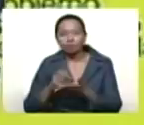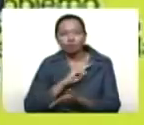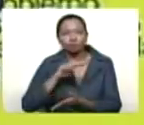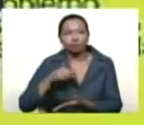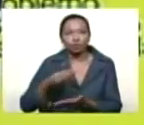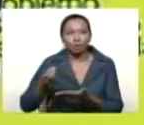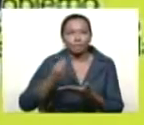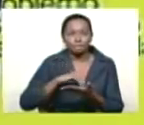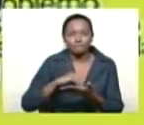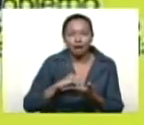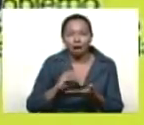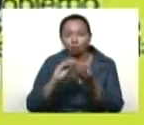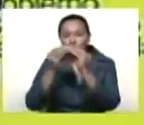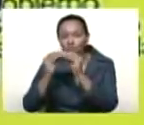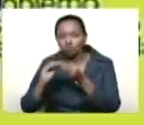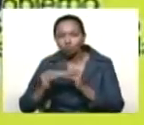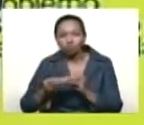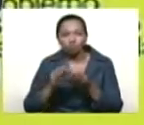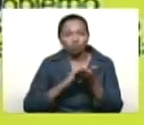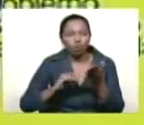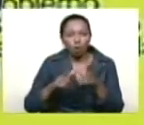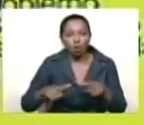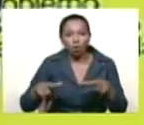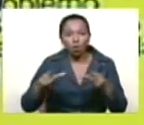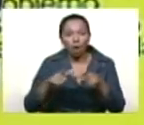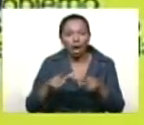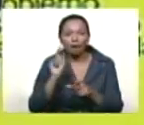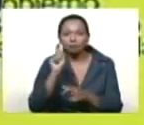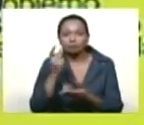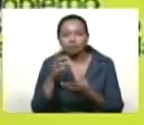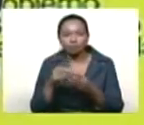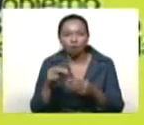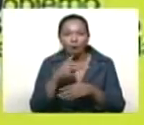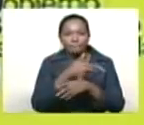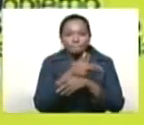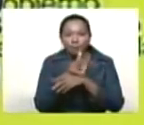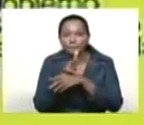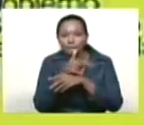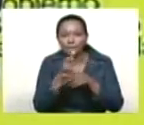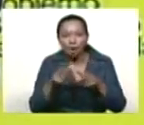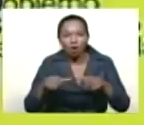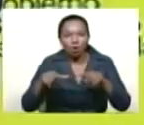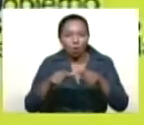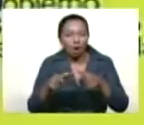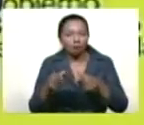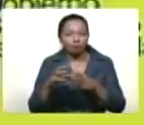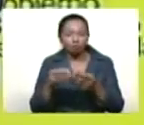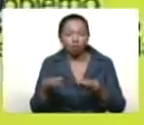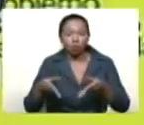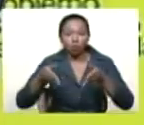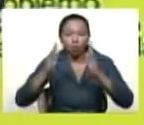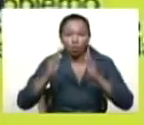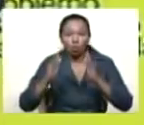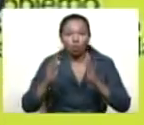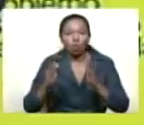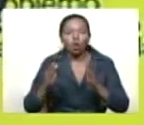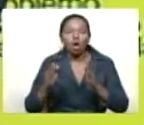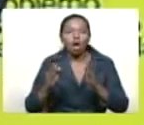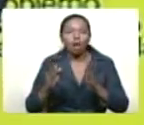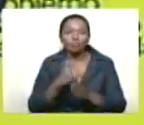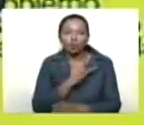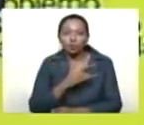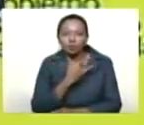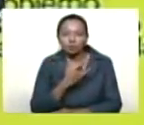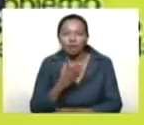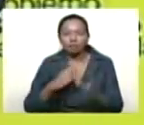el acondicionamiento de módulos tipo iglú ubicado en Fuerte Tiuna para las residencias estudiantiles de educación avanzada de la